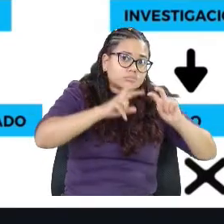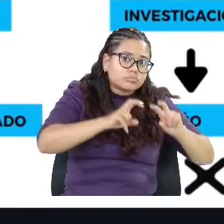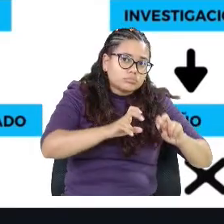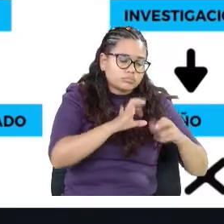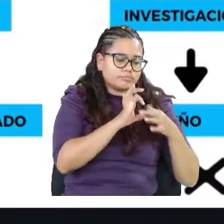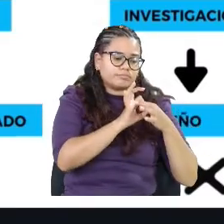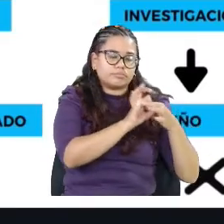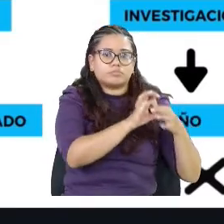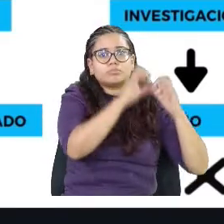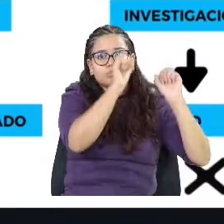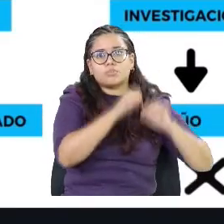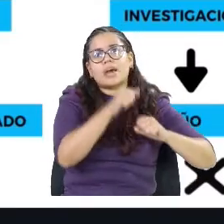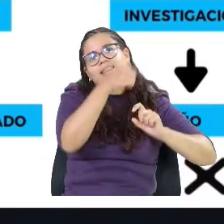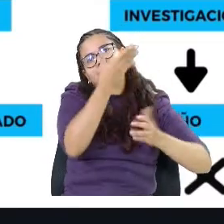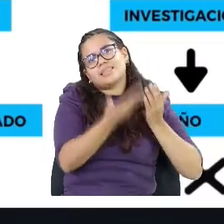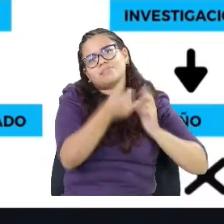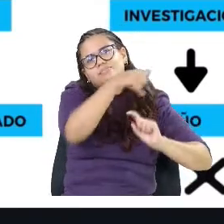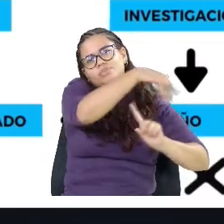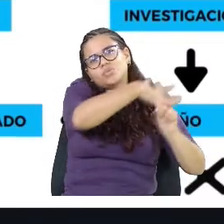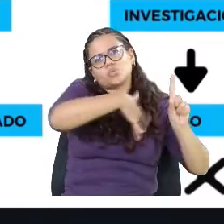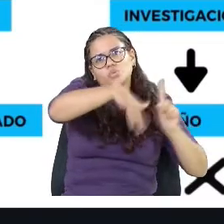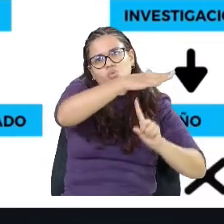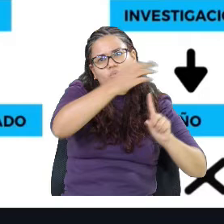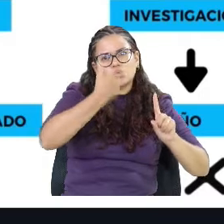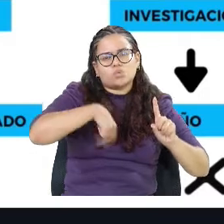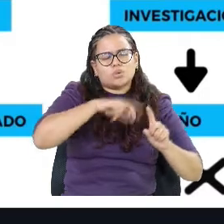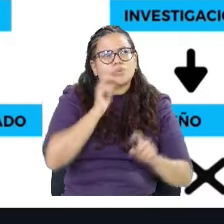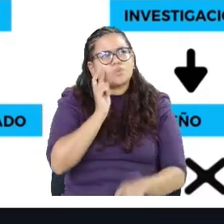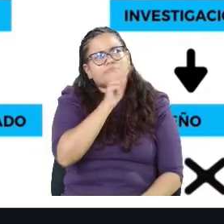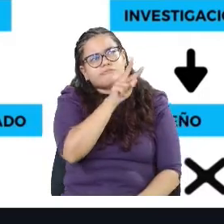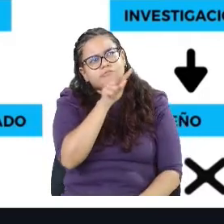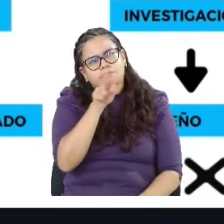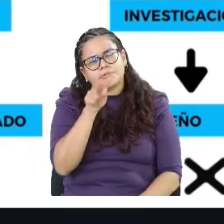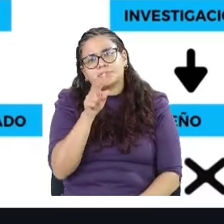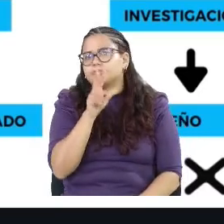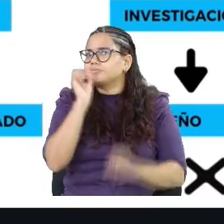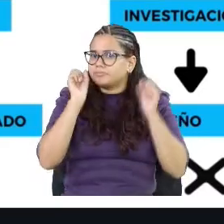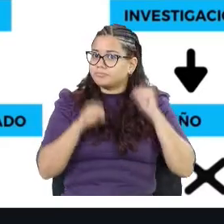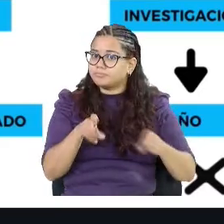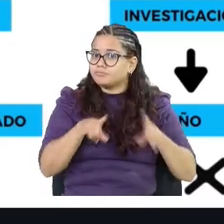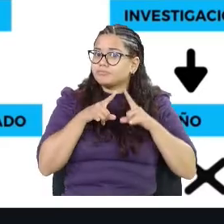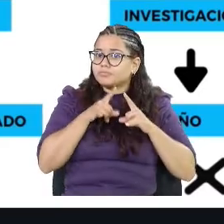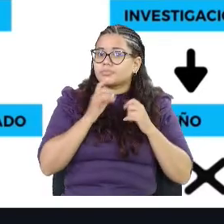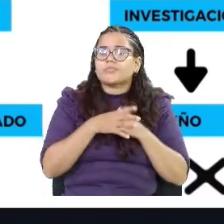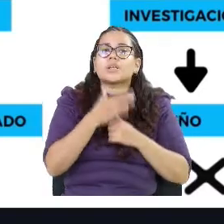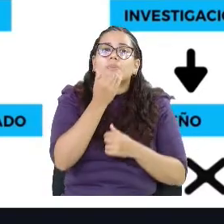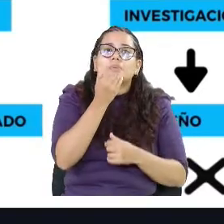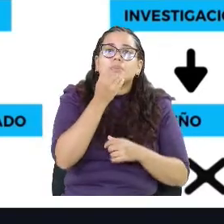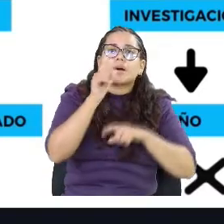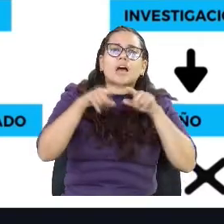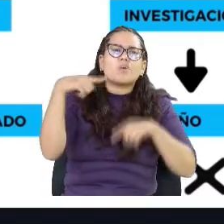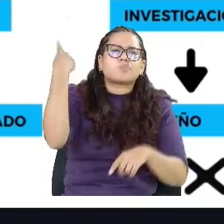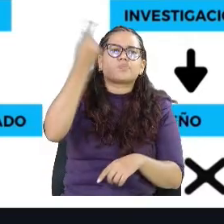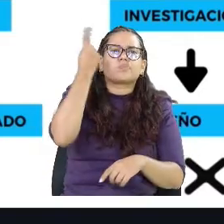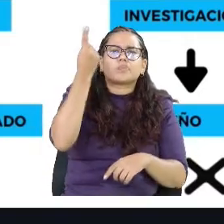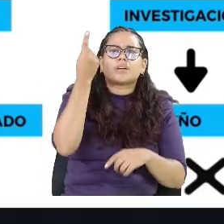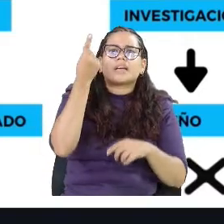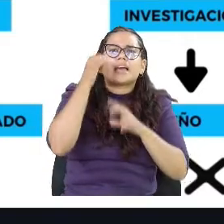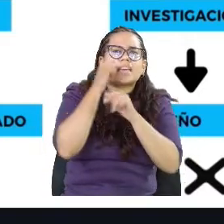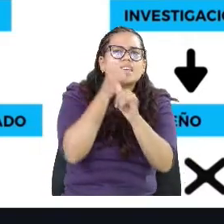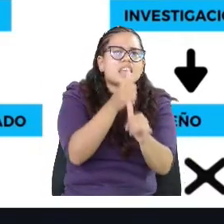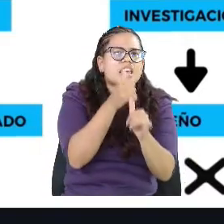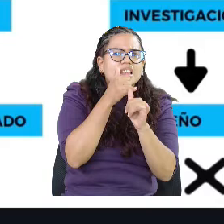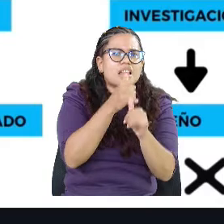qué otros contextos nosotros nos podemos inspirar. Entonces, por ejemplo, se habla mucho en la ingeniería, hacer ingeniería